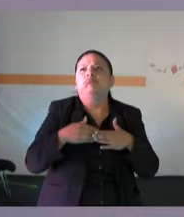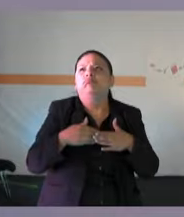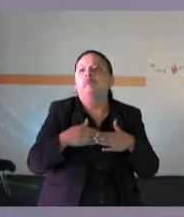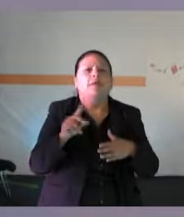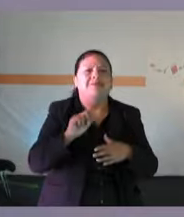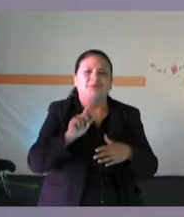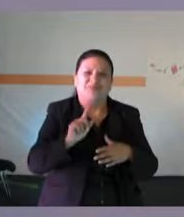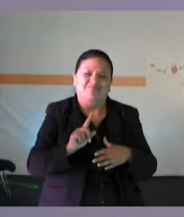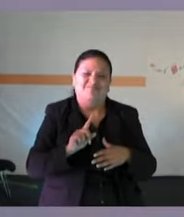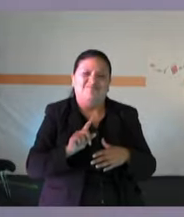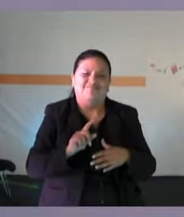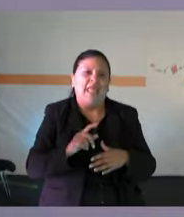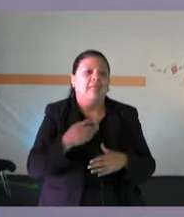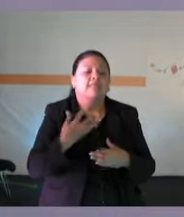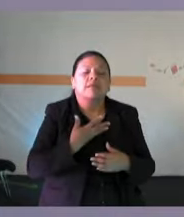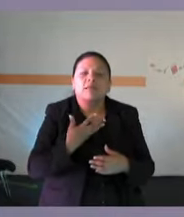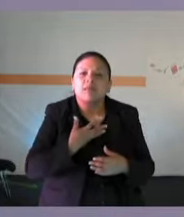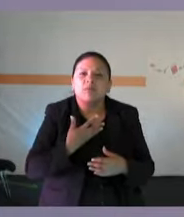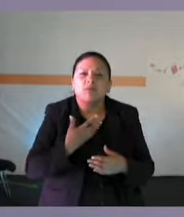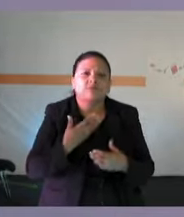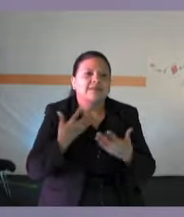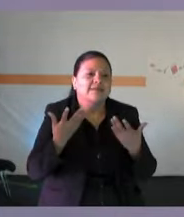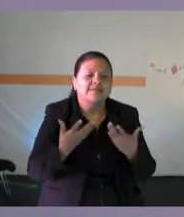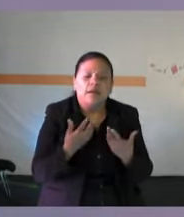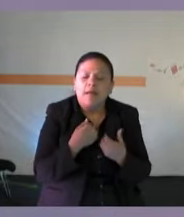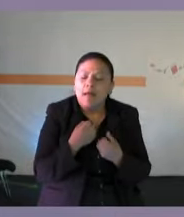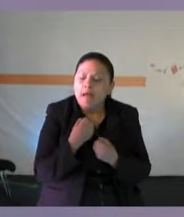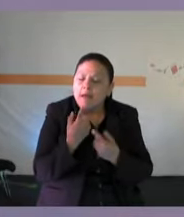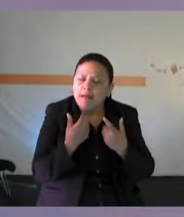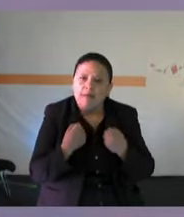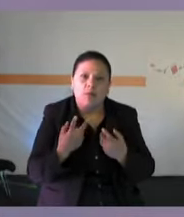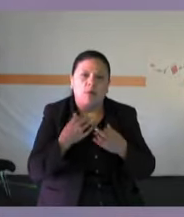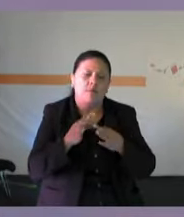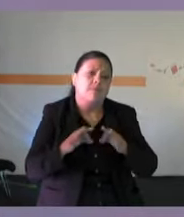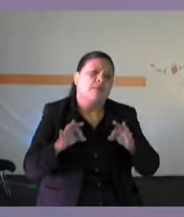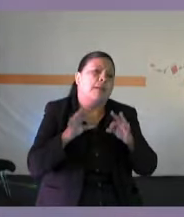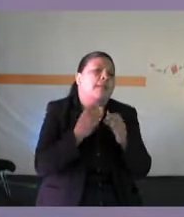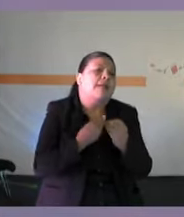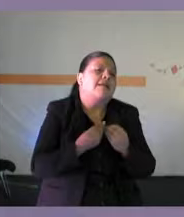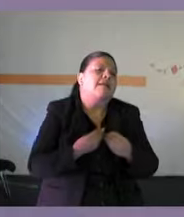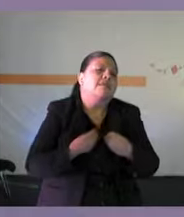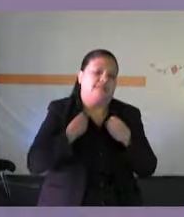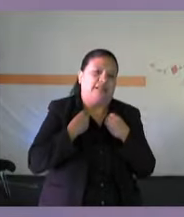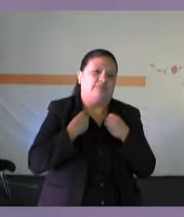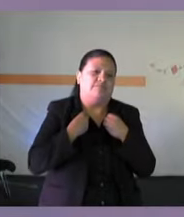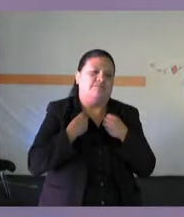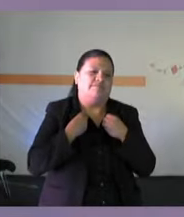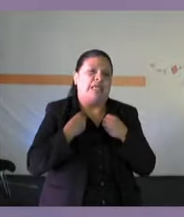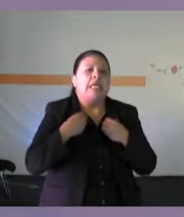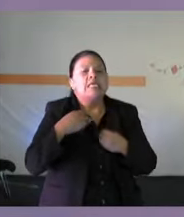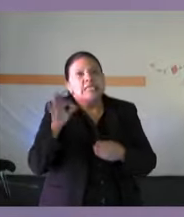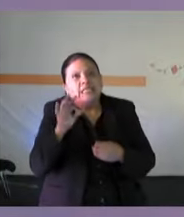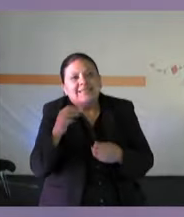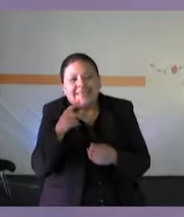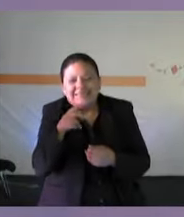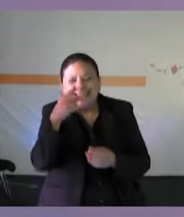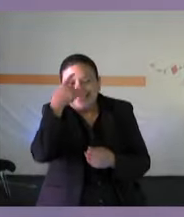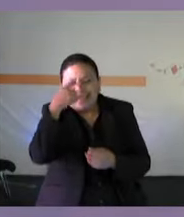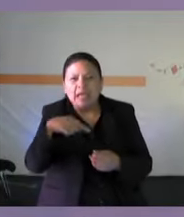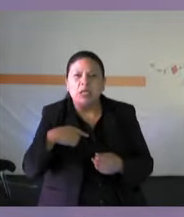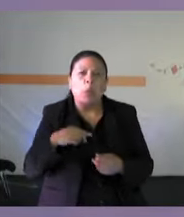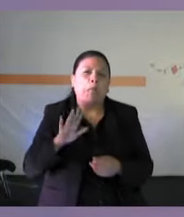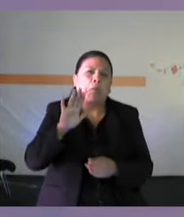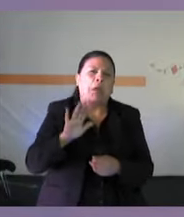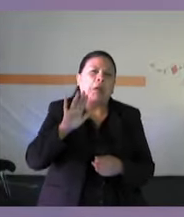O sea, yo sé que esto, en este momento sueno como evangelista, y está bien, no me importa. No les voy a pedir